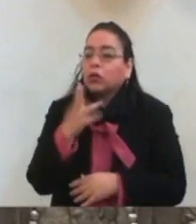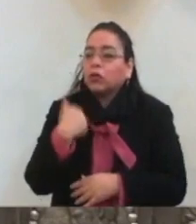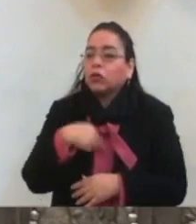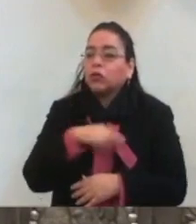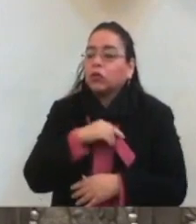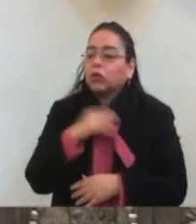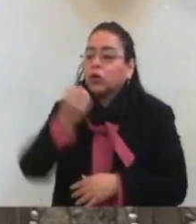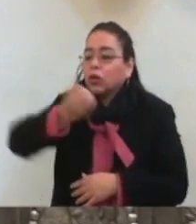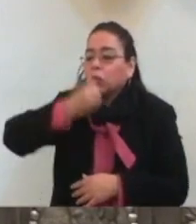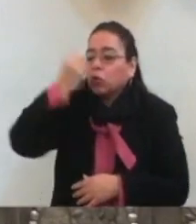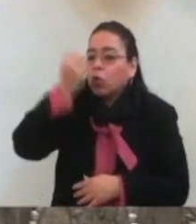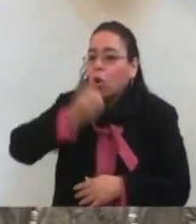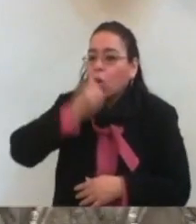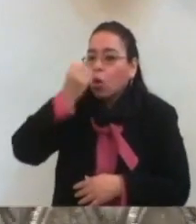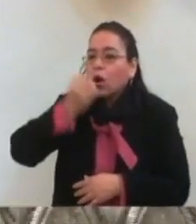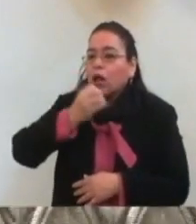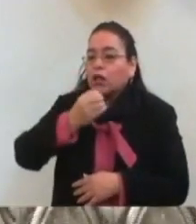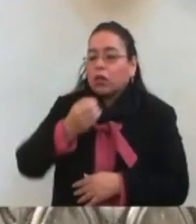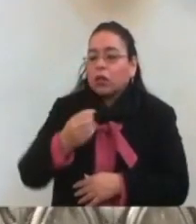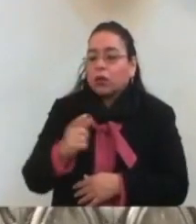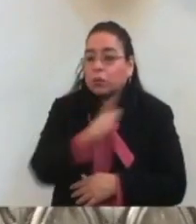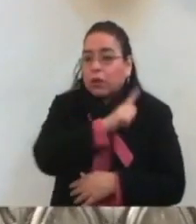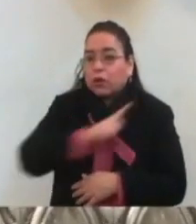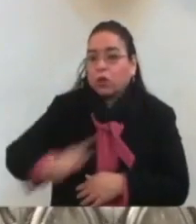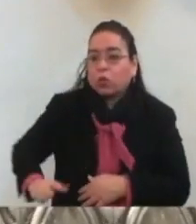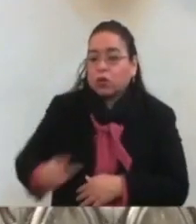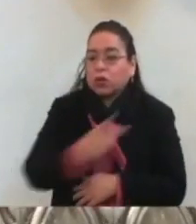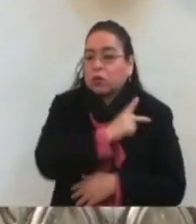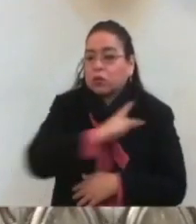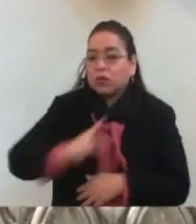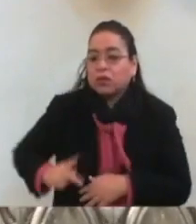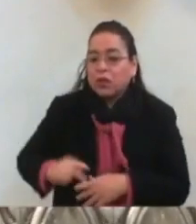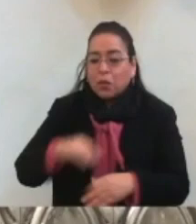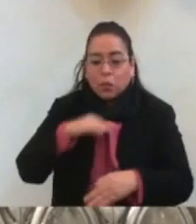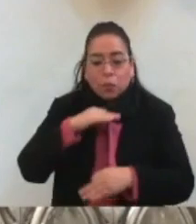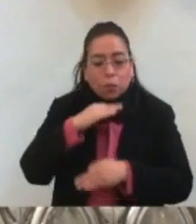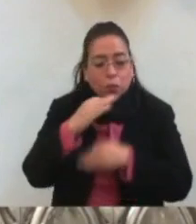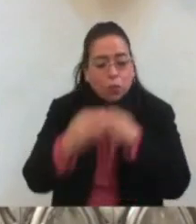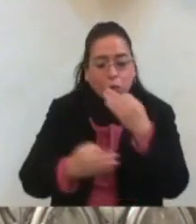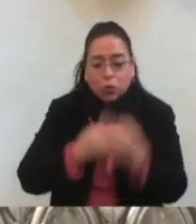locales nacionales e internacionales